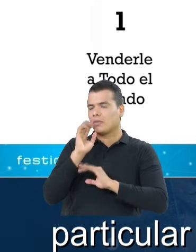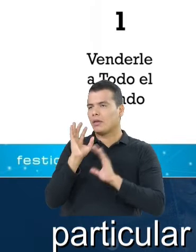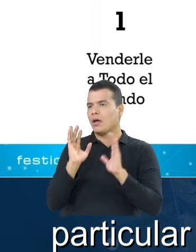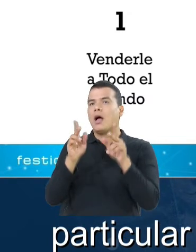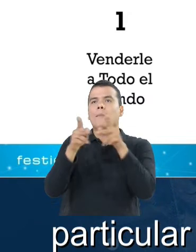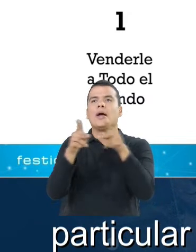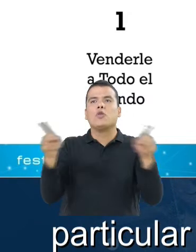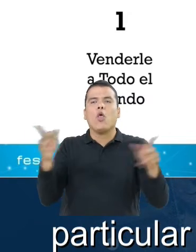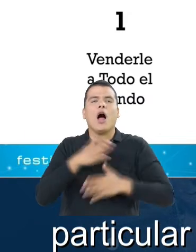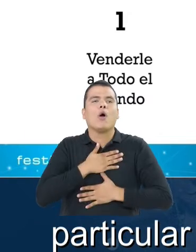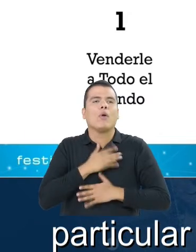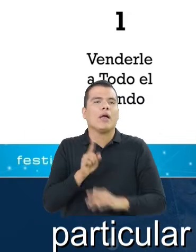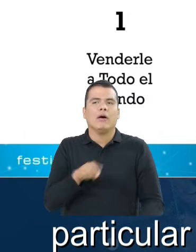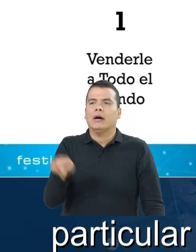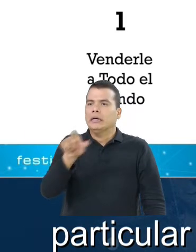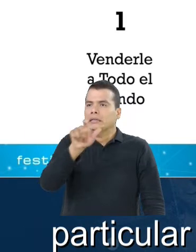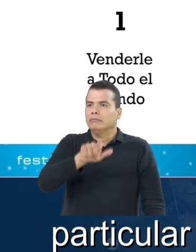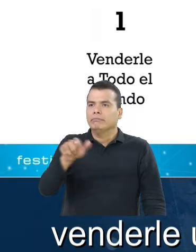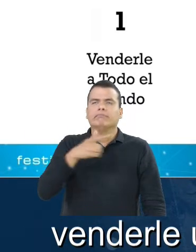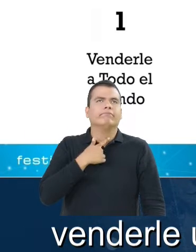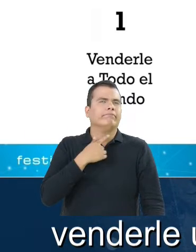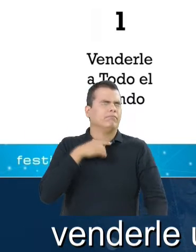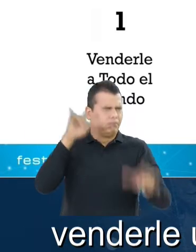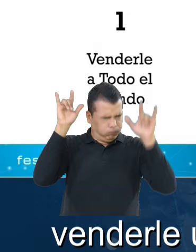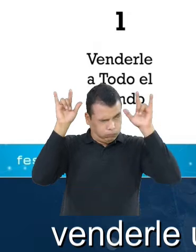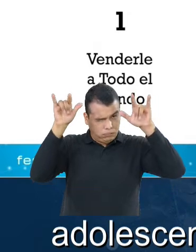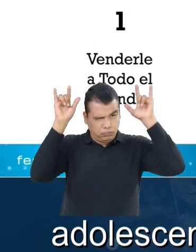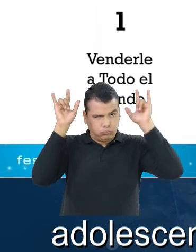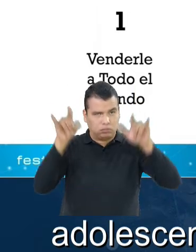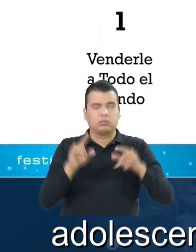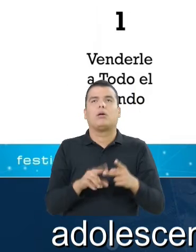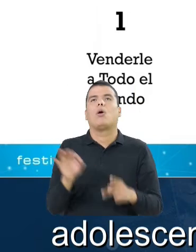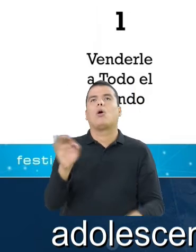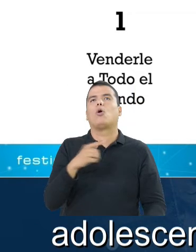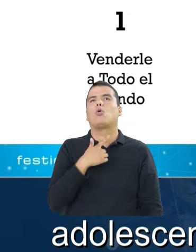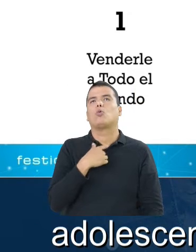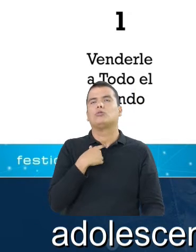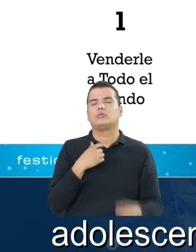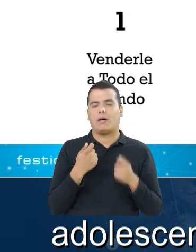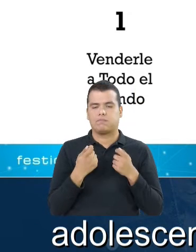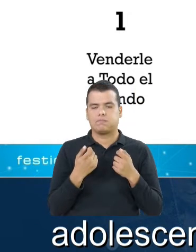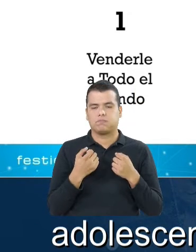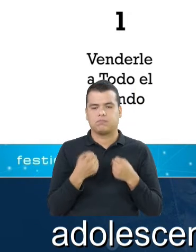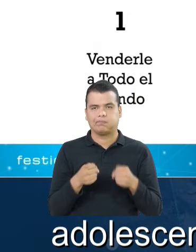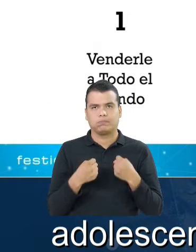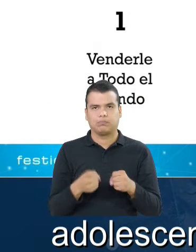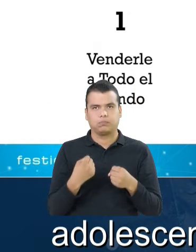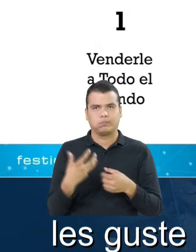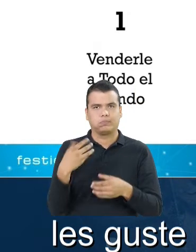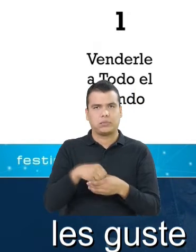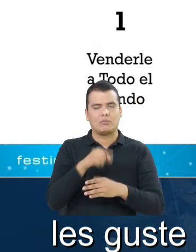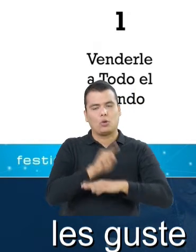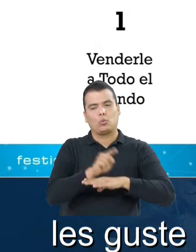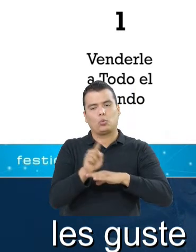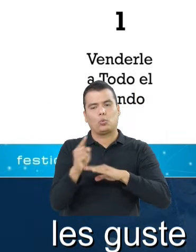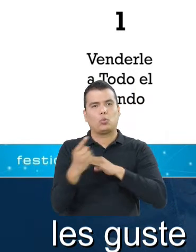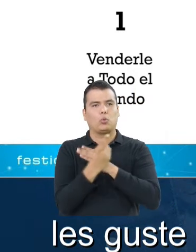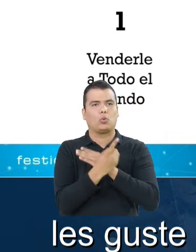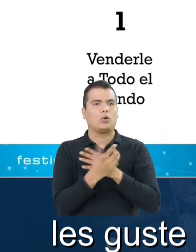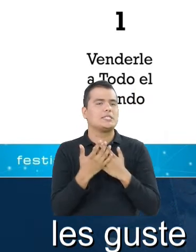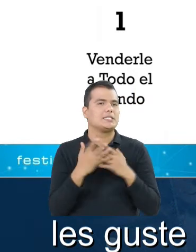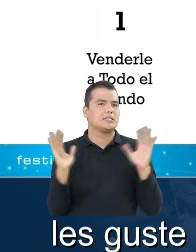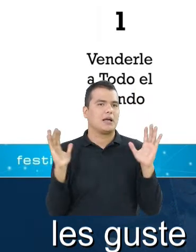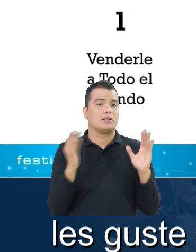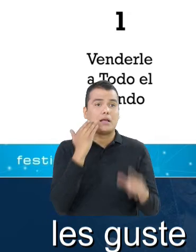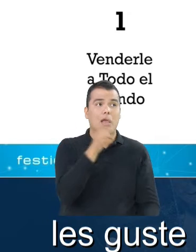los adolescentes que les guste el rock and roll y les gusten los tenis con púas. Listo, ya no le vas a poder vender a